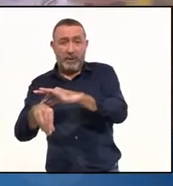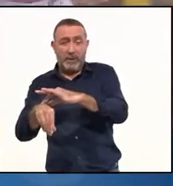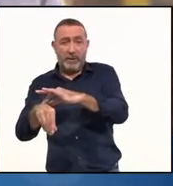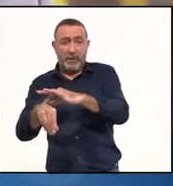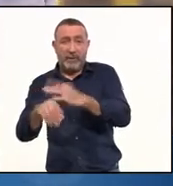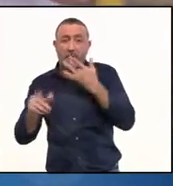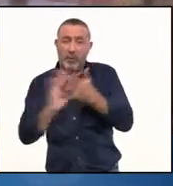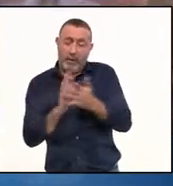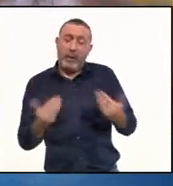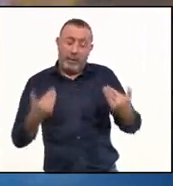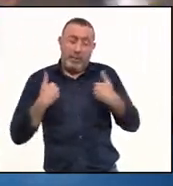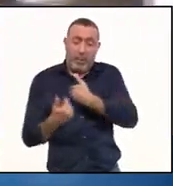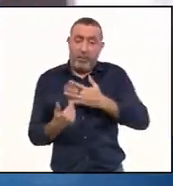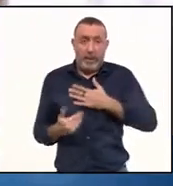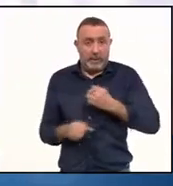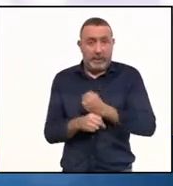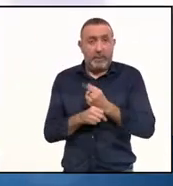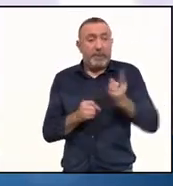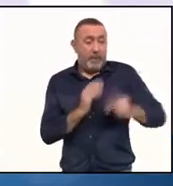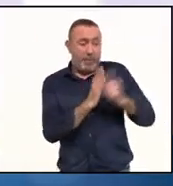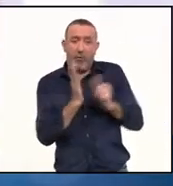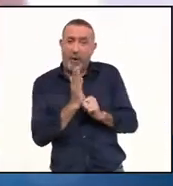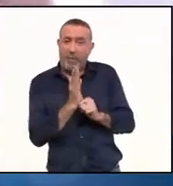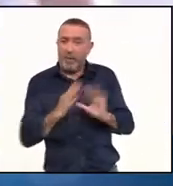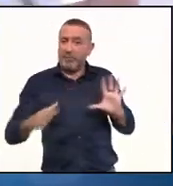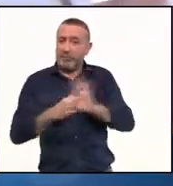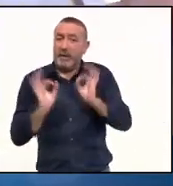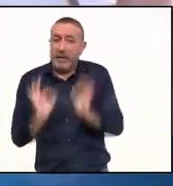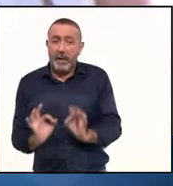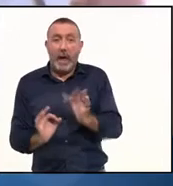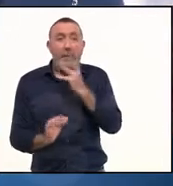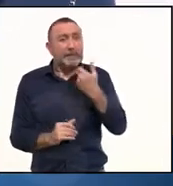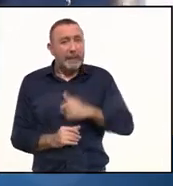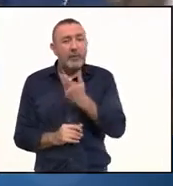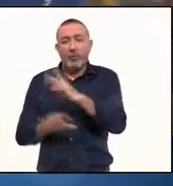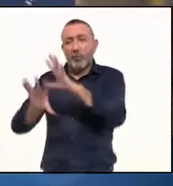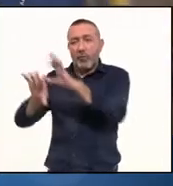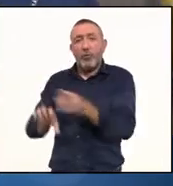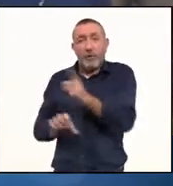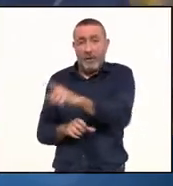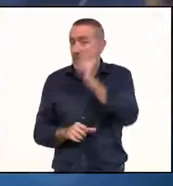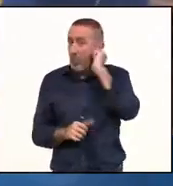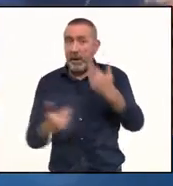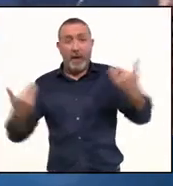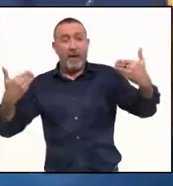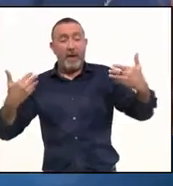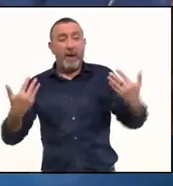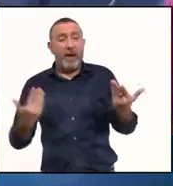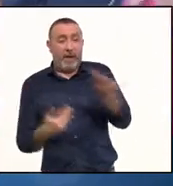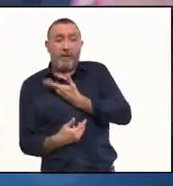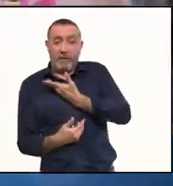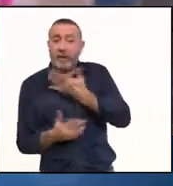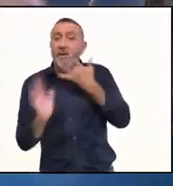nuestra tarea y el propio programa te obliga a ello cuando ya conoces a esta persona simplemente con una conversación